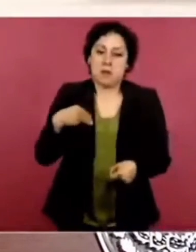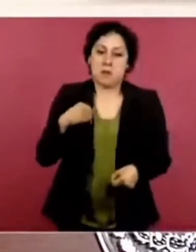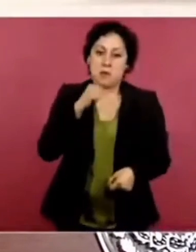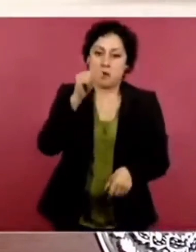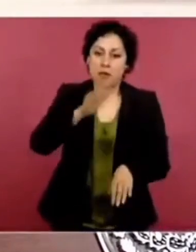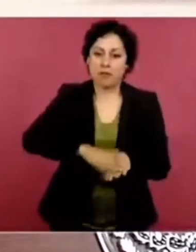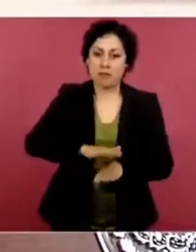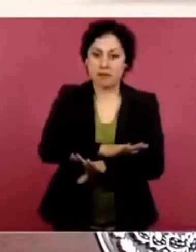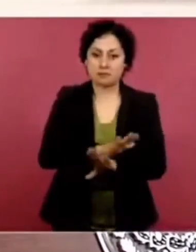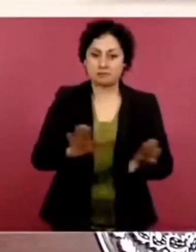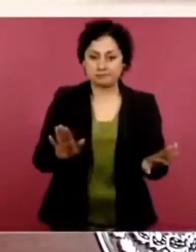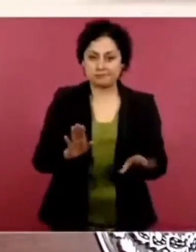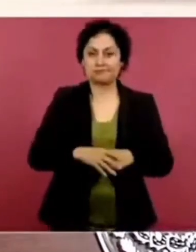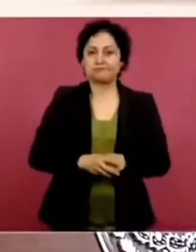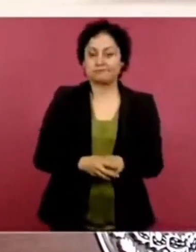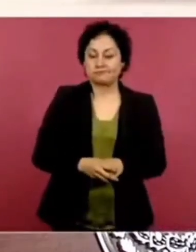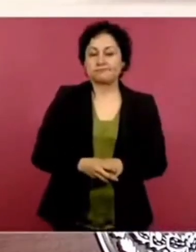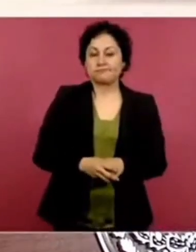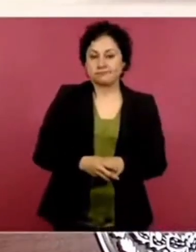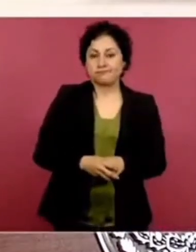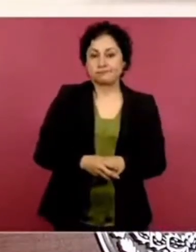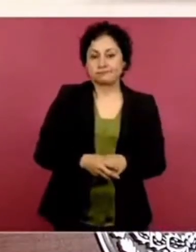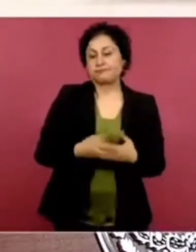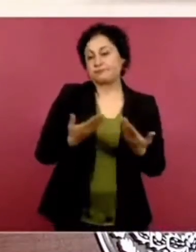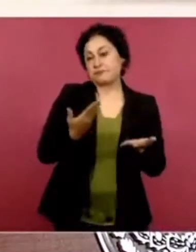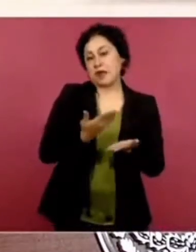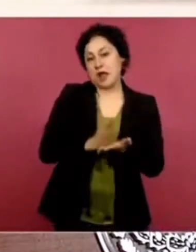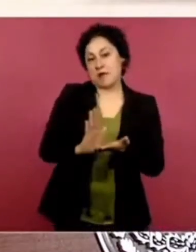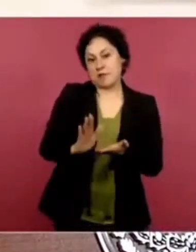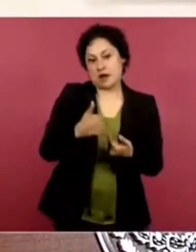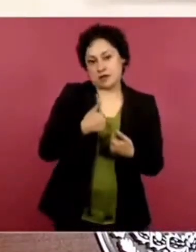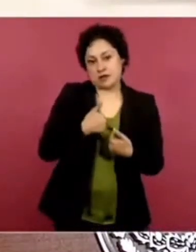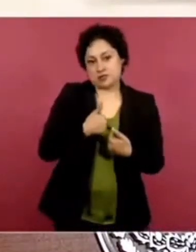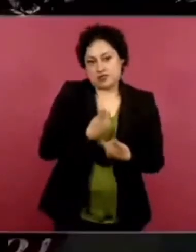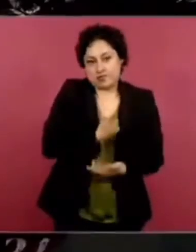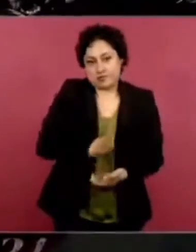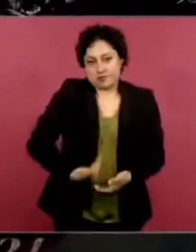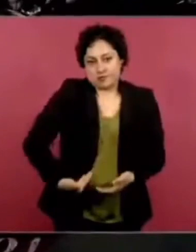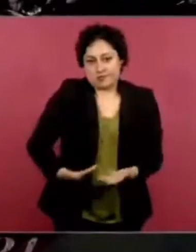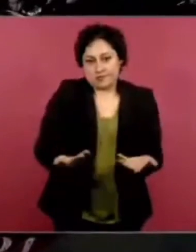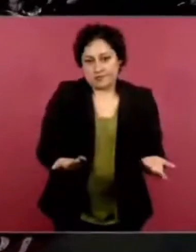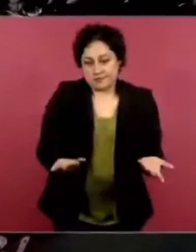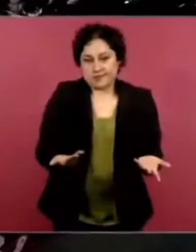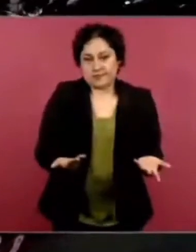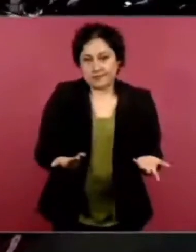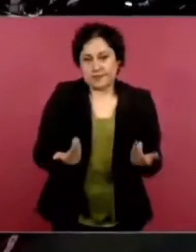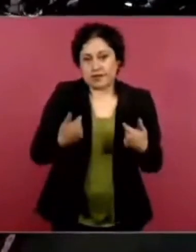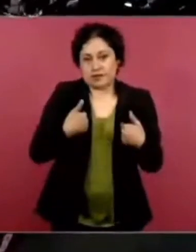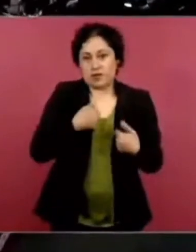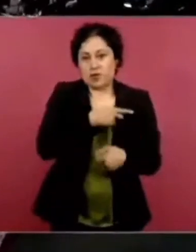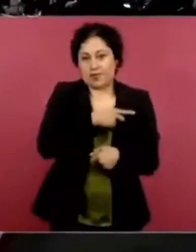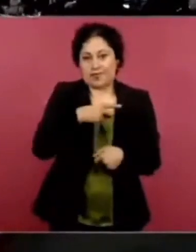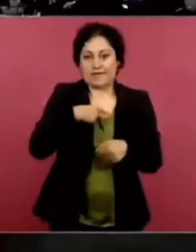tengo la función de presidente y tengo que atender a